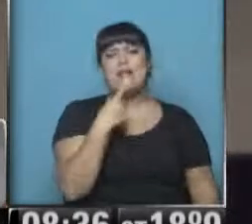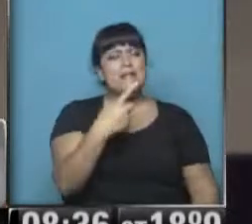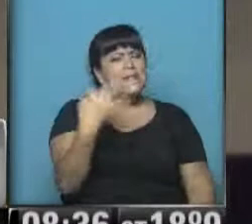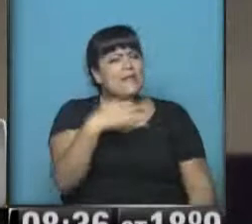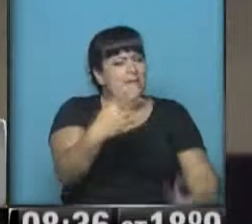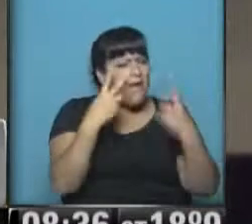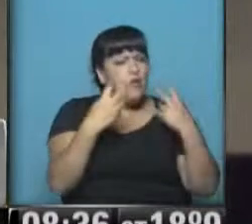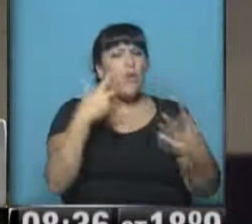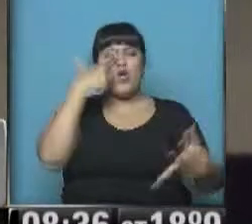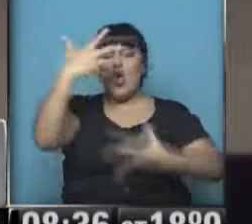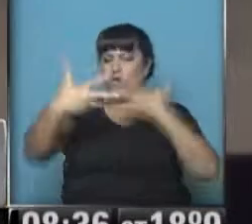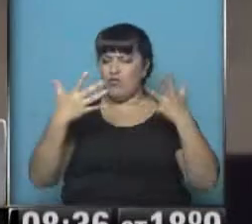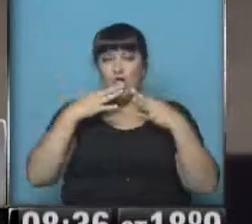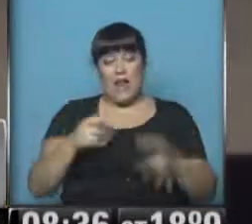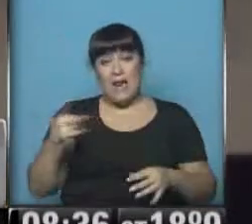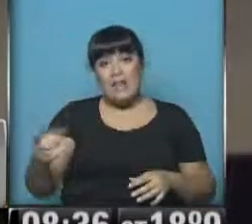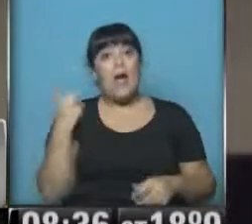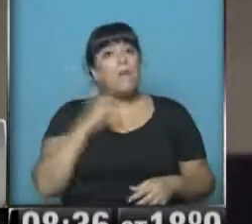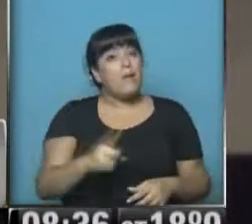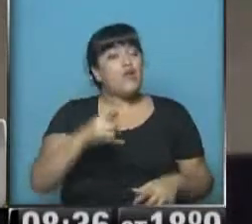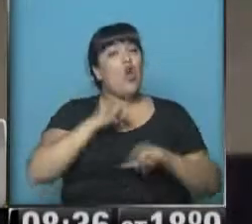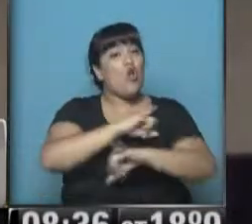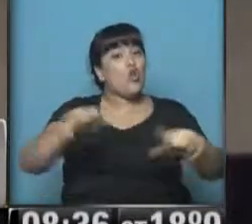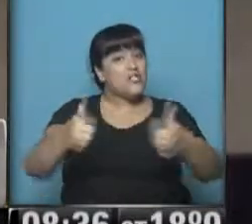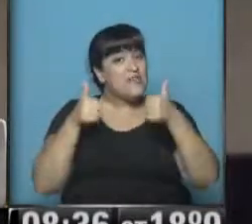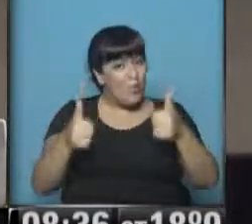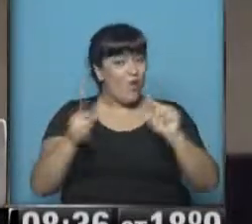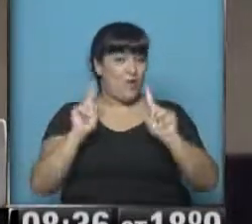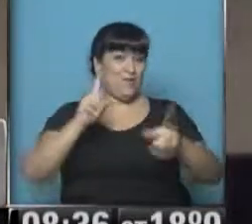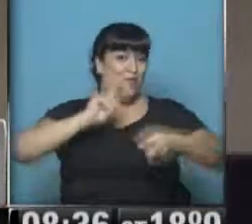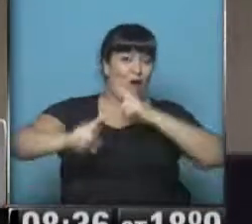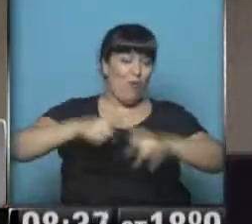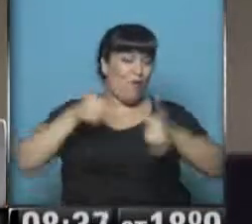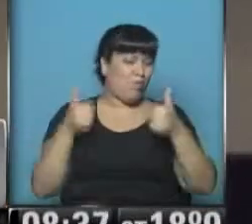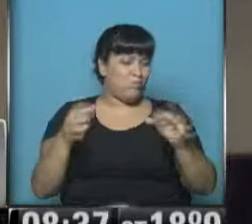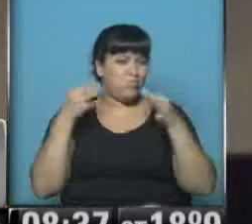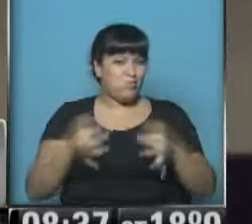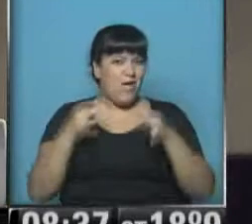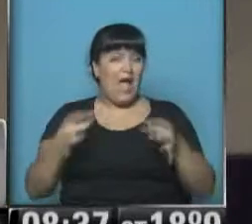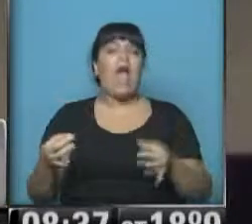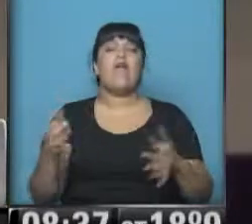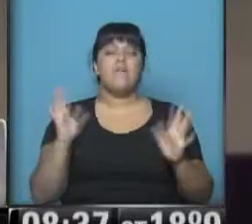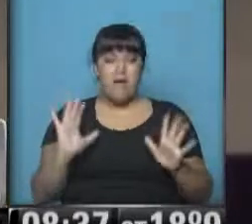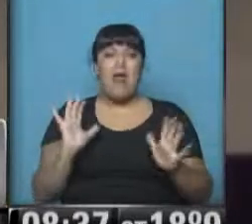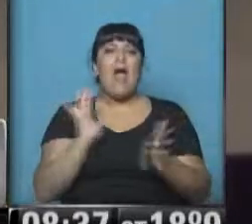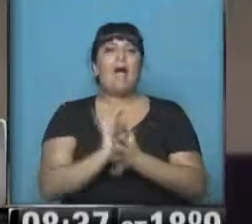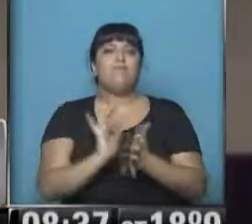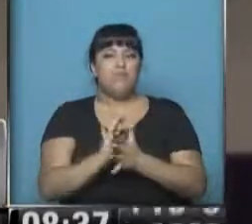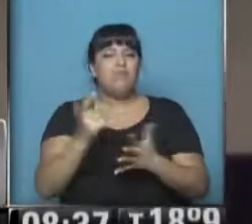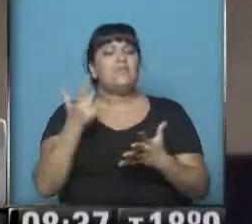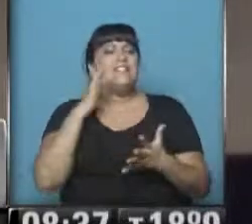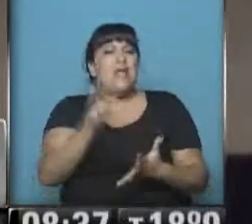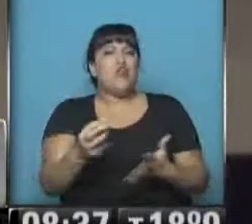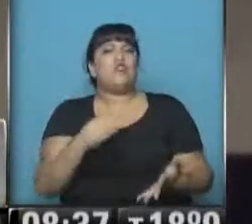de todas maneras la buena noticia es que acordaron lo que muestra una muy buena voluntad para seguir adelante con este